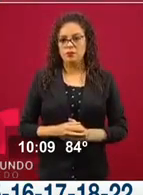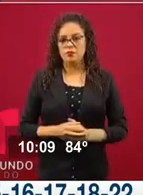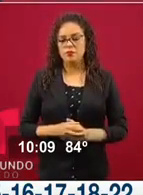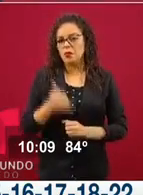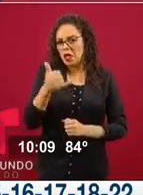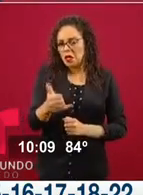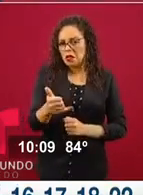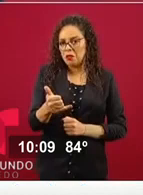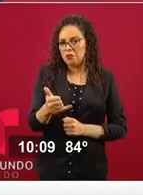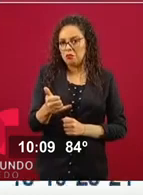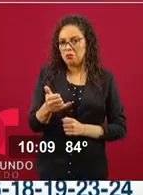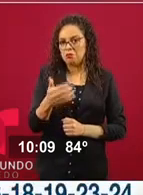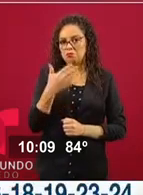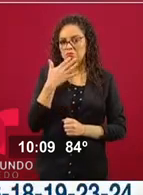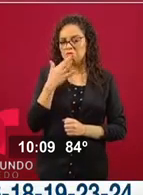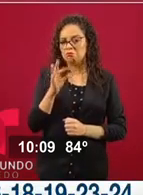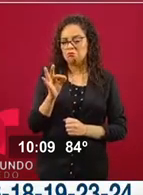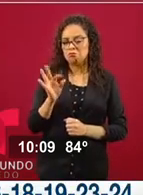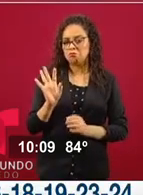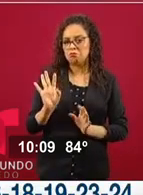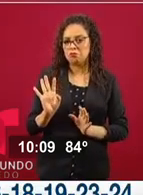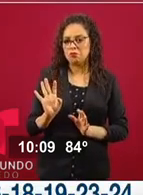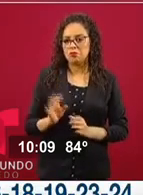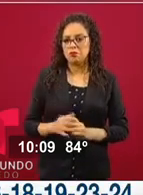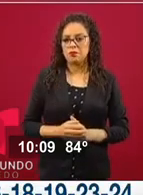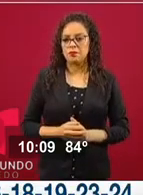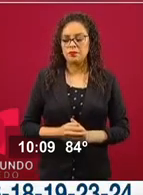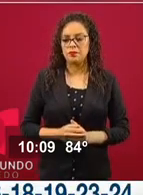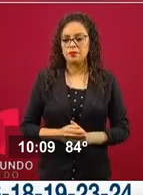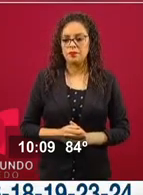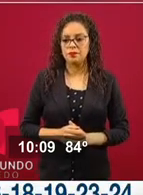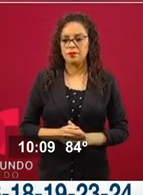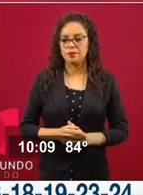porque se estaría reconociendo que hubo una intromisión ilegal y